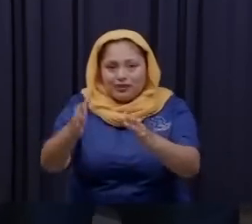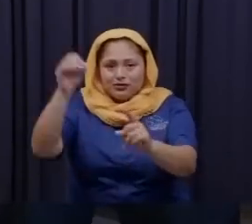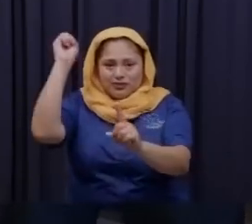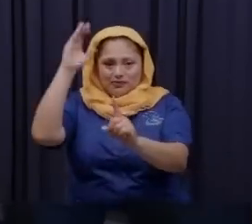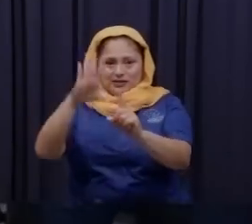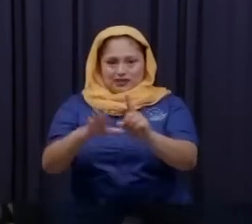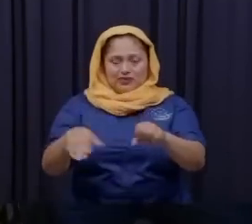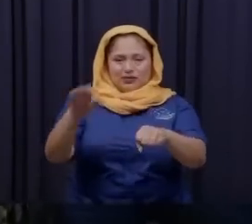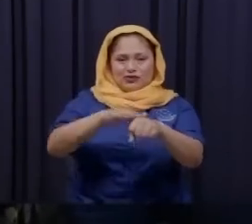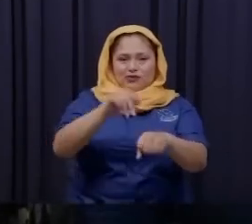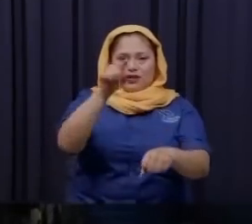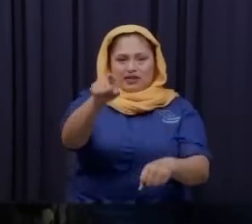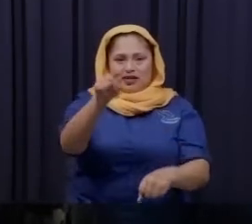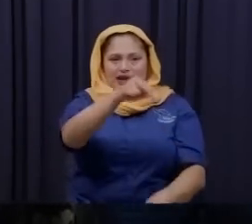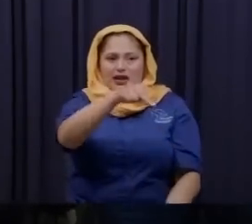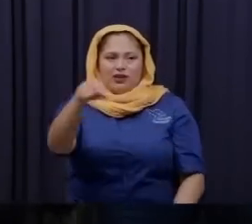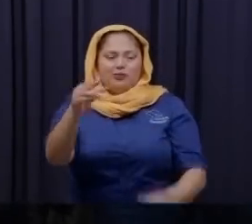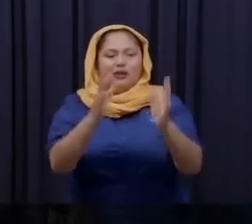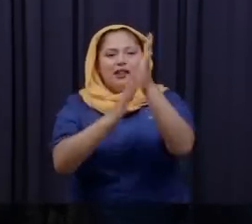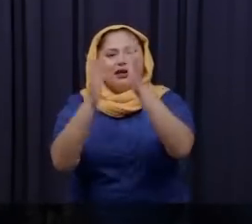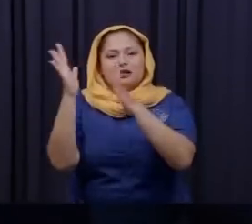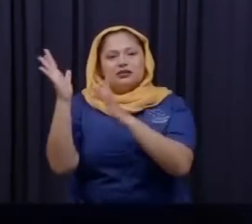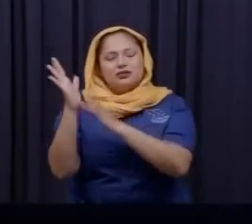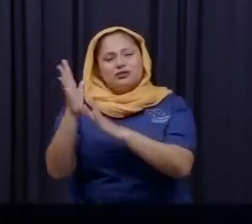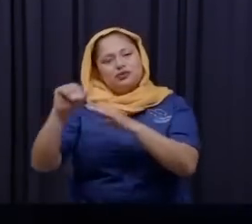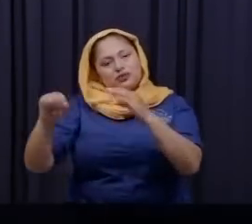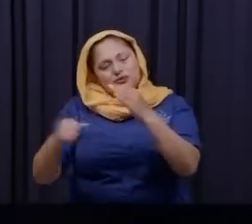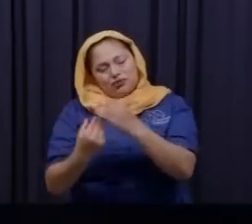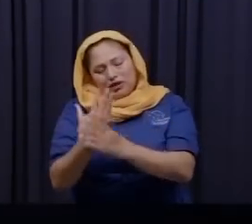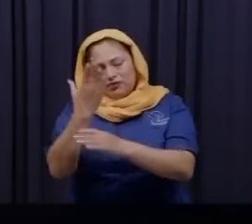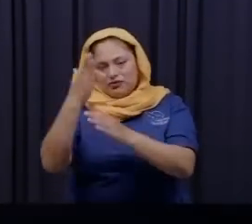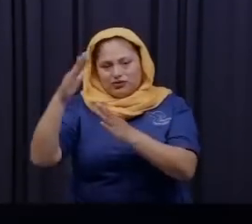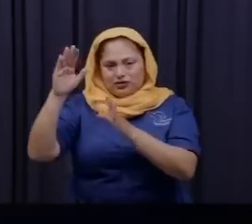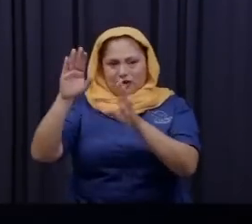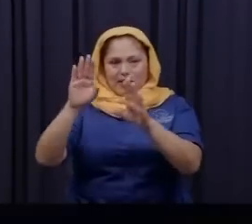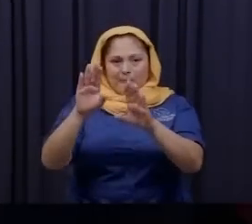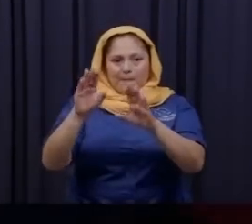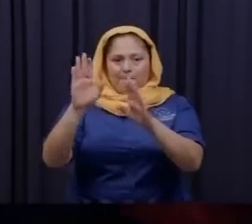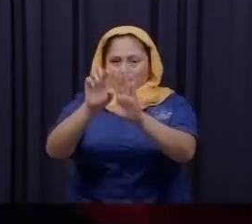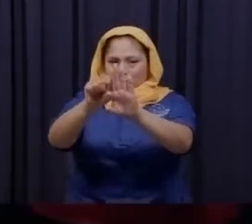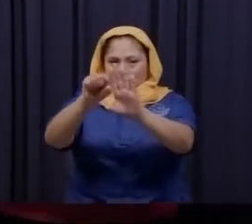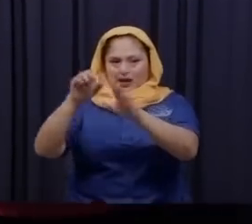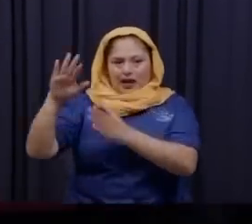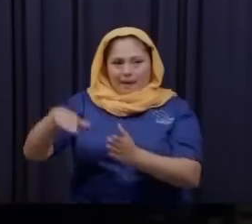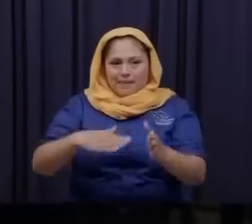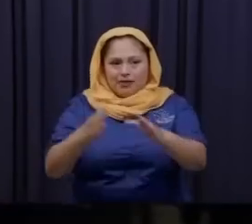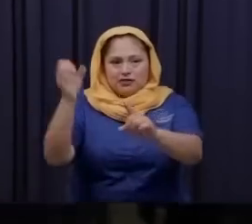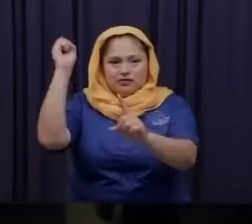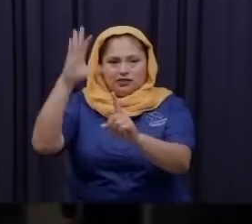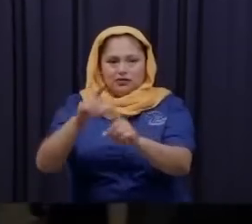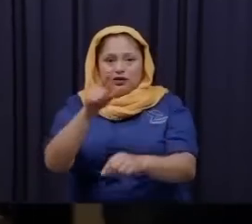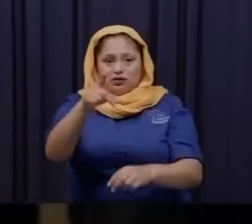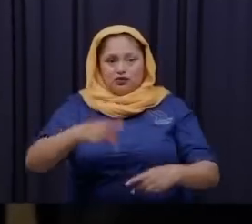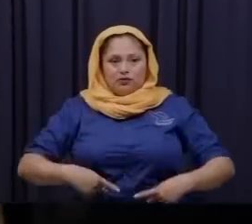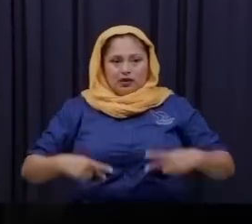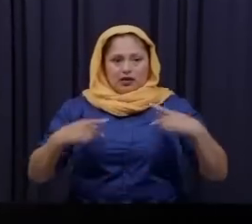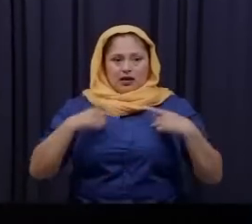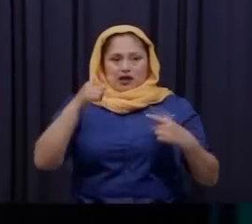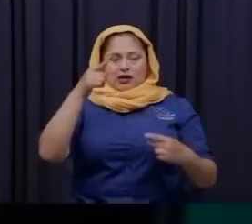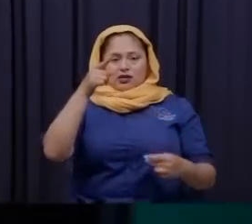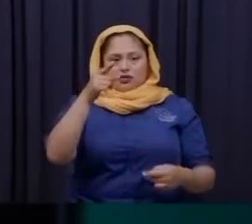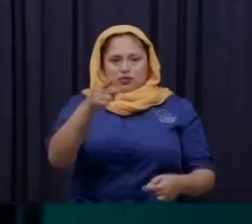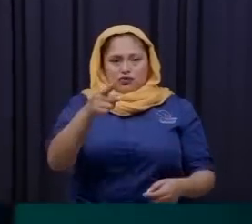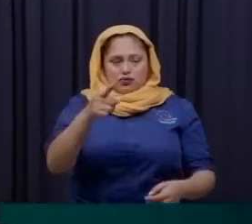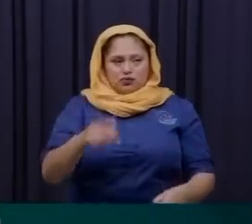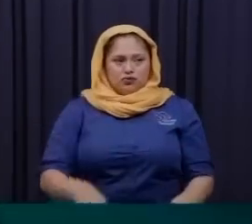ti. En el nombre de Jesús, nuevos portales de bendición sobre tu vida, sobre tu ser, sobre